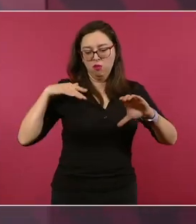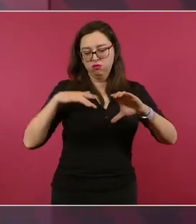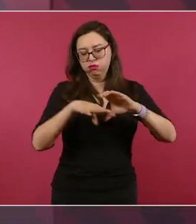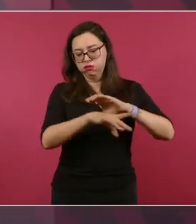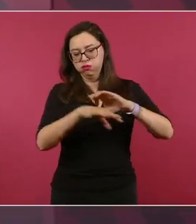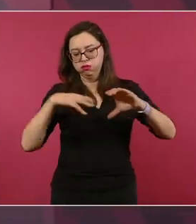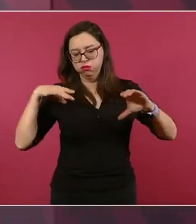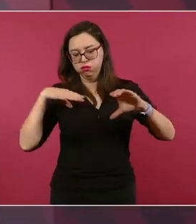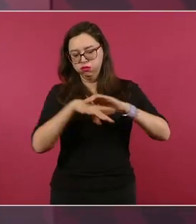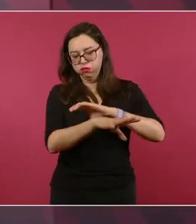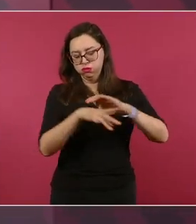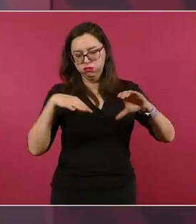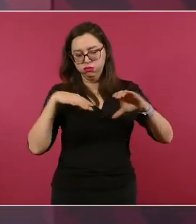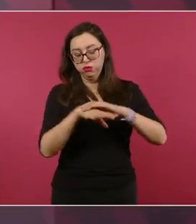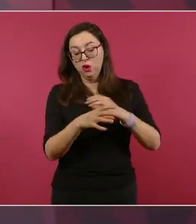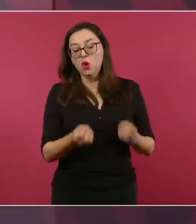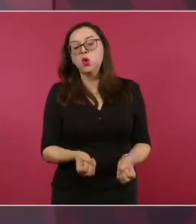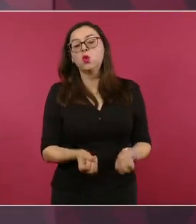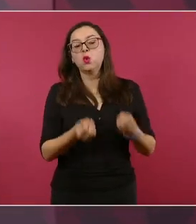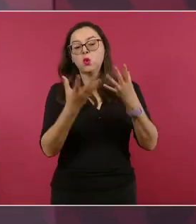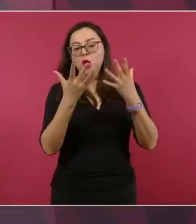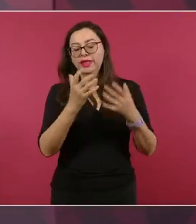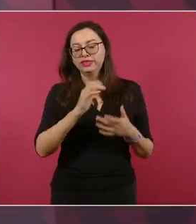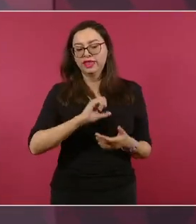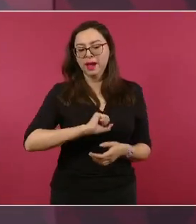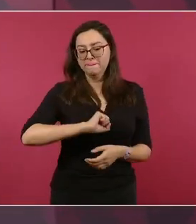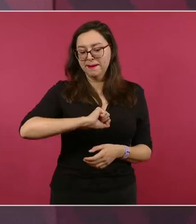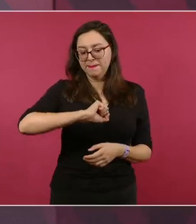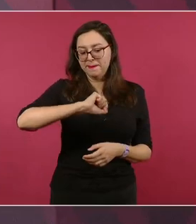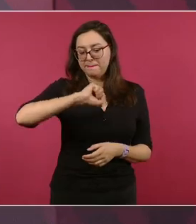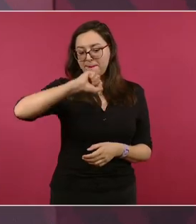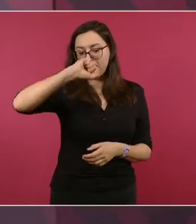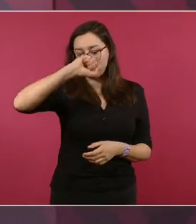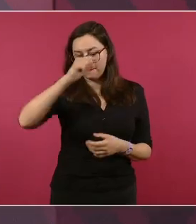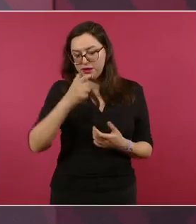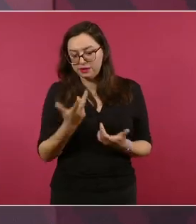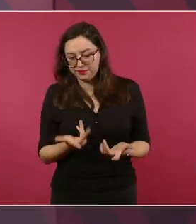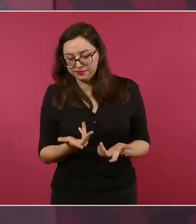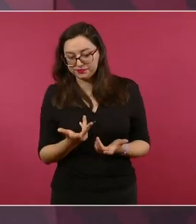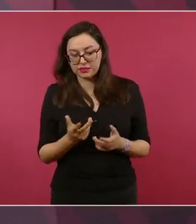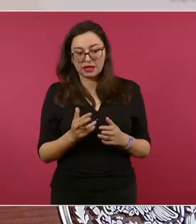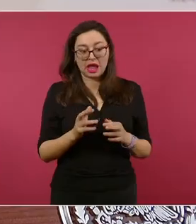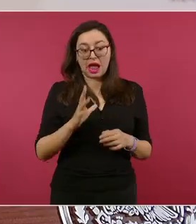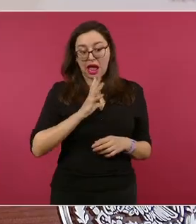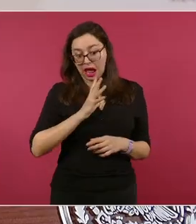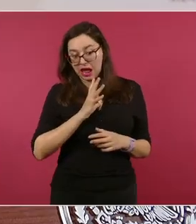el ducto para ver si hay fuga,